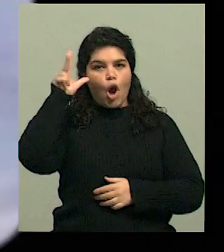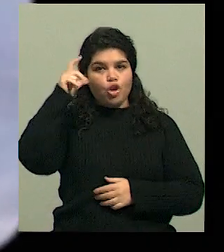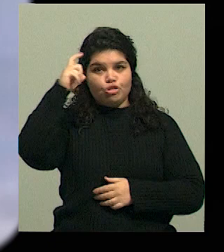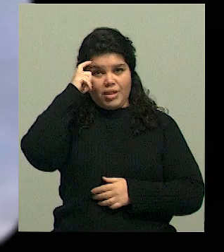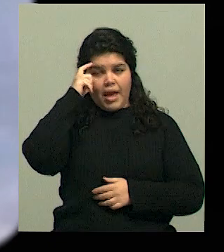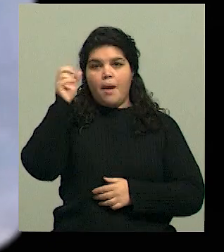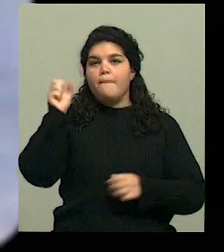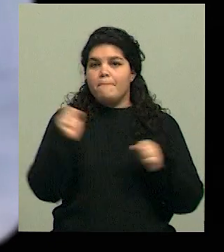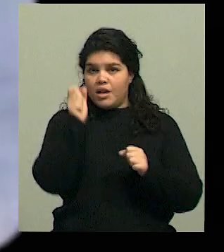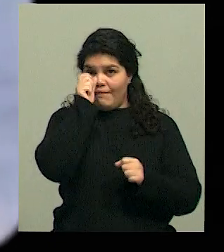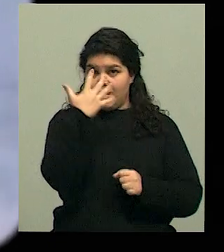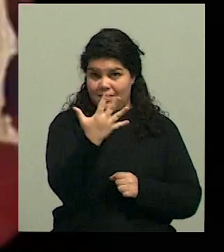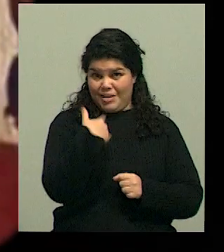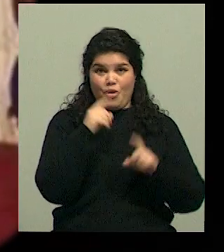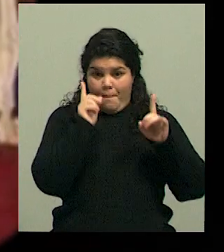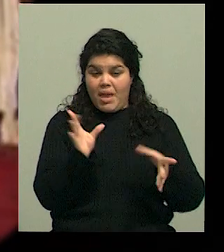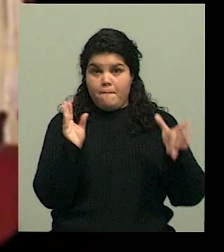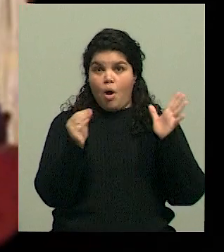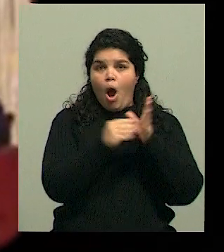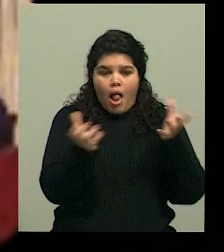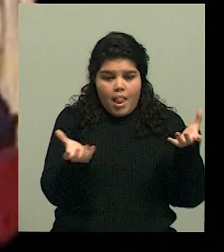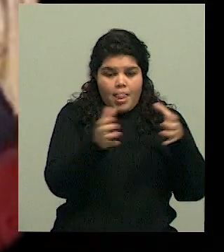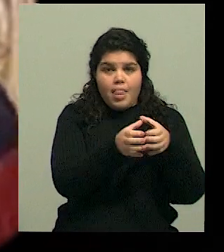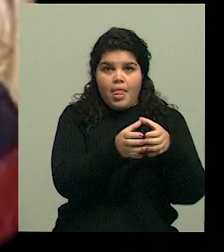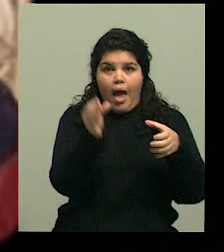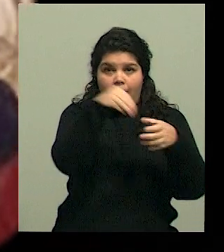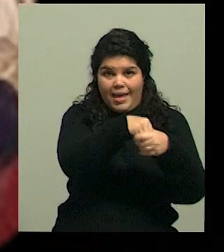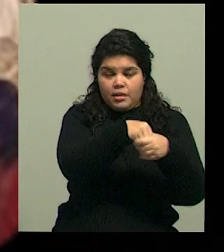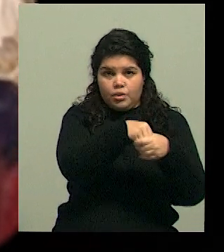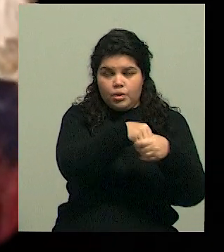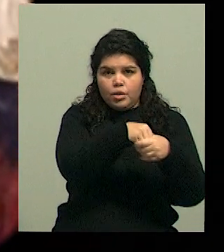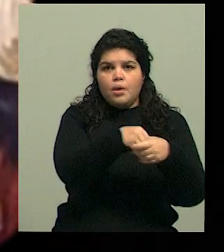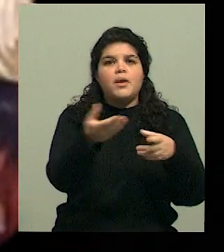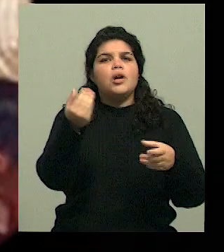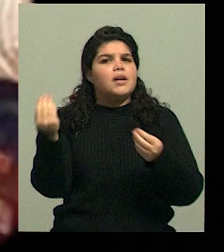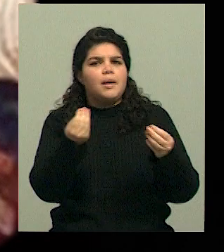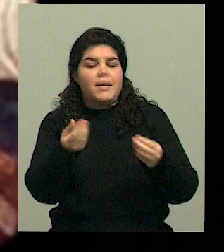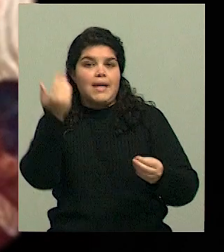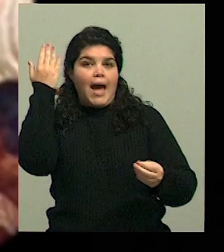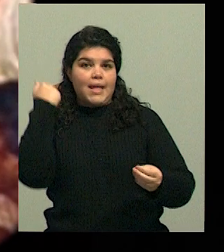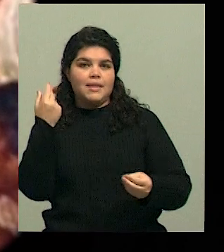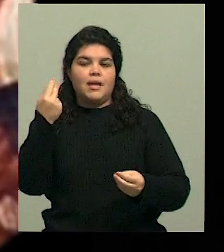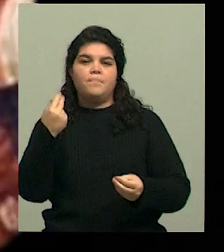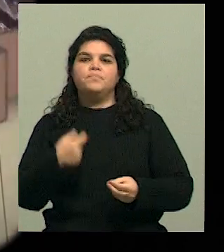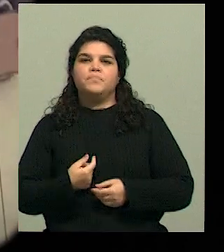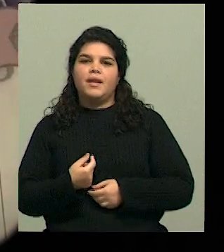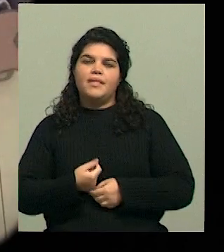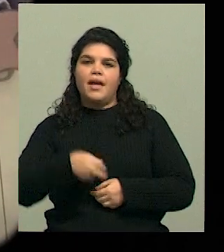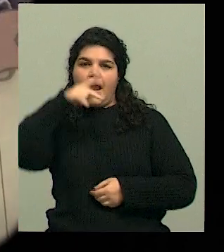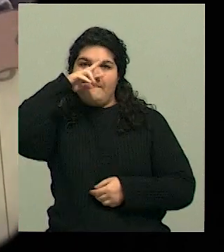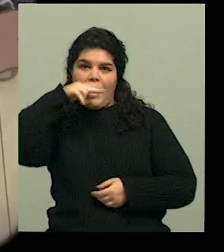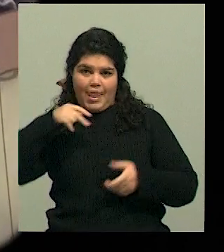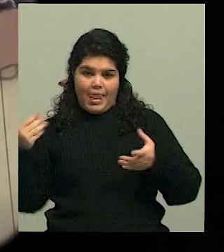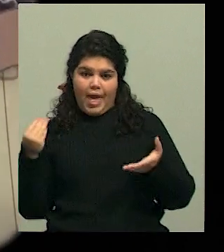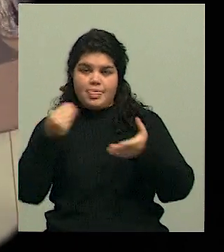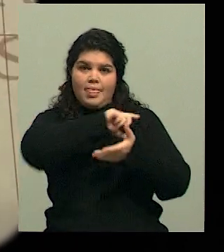no todas las partes del virreinato, porque en esos momentos éramos parte del virreinato del Río de la Plata, que